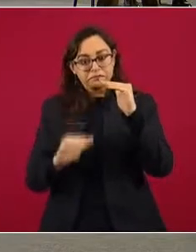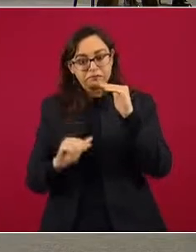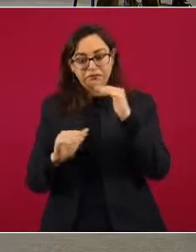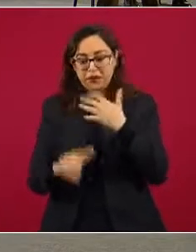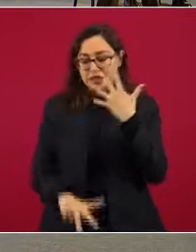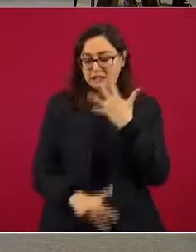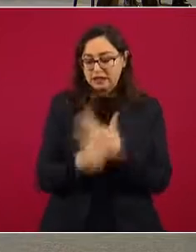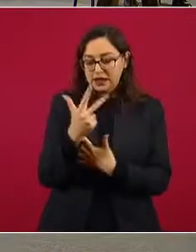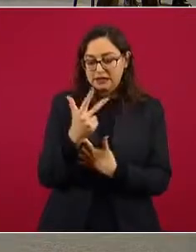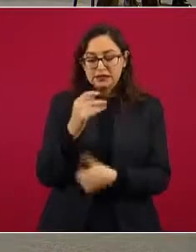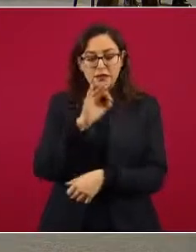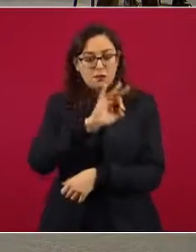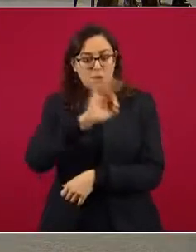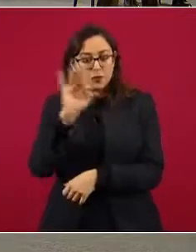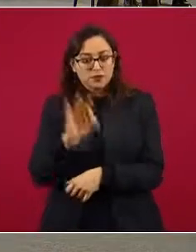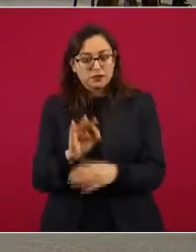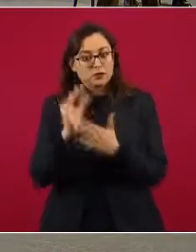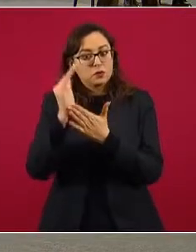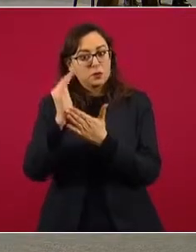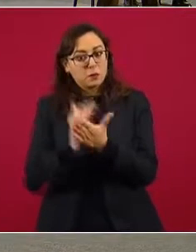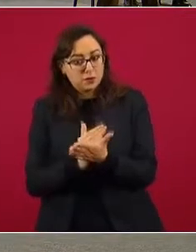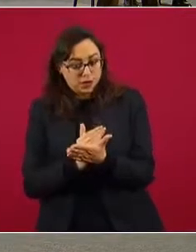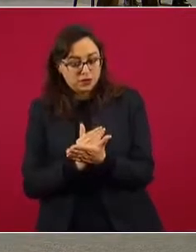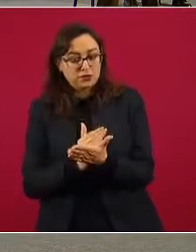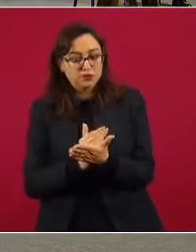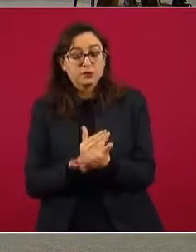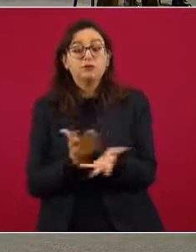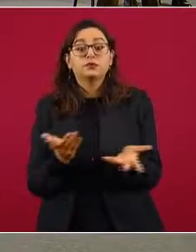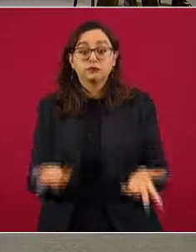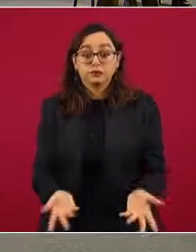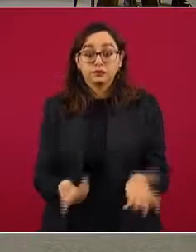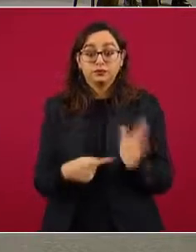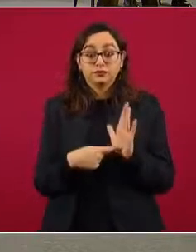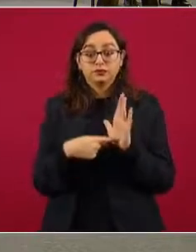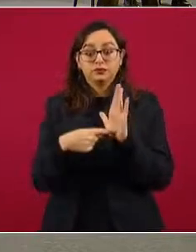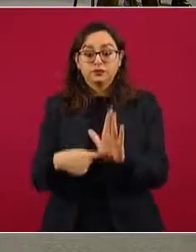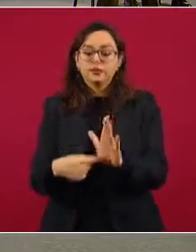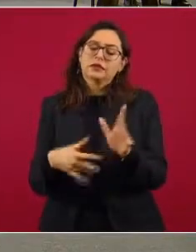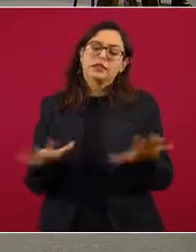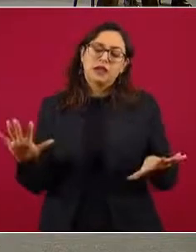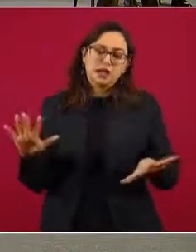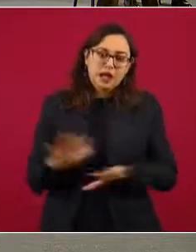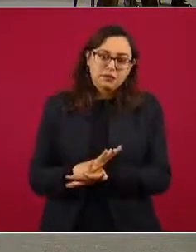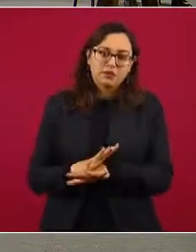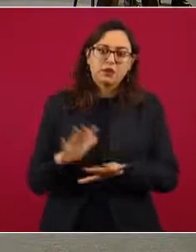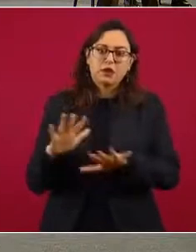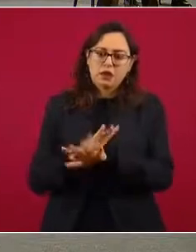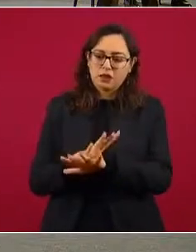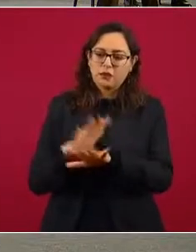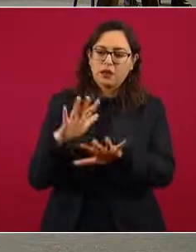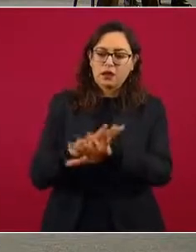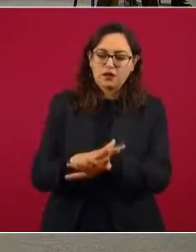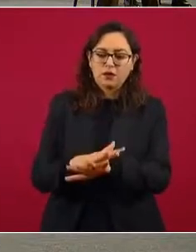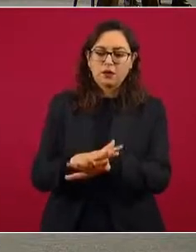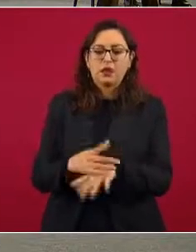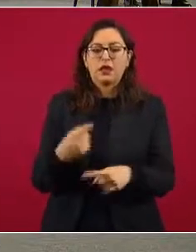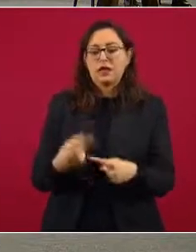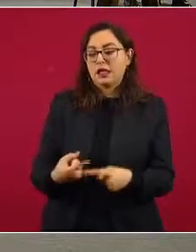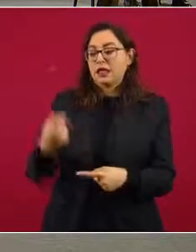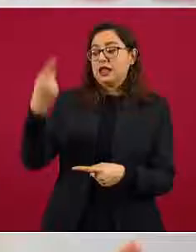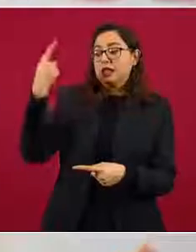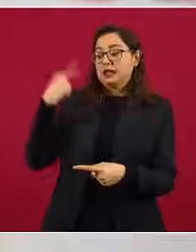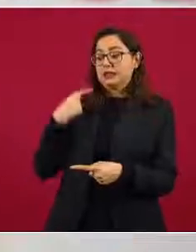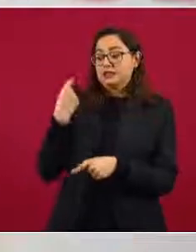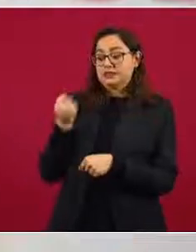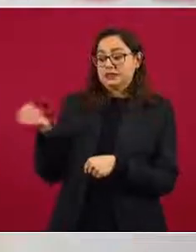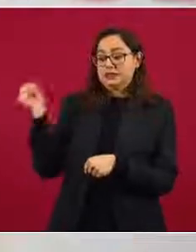de 13%. Como informábamos y se muestra en la gráfica, esto ha ido variando. En la tendencia general desde la semana 40